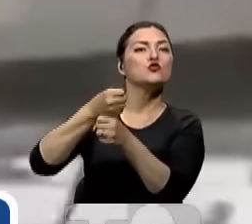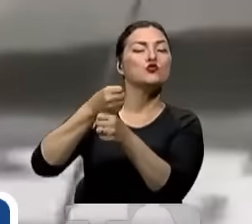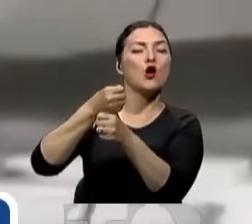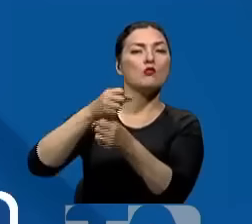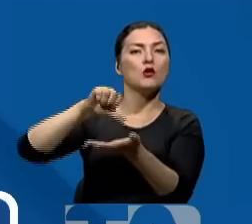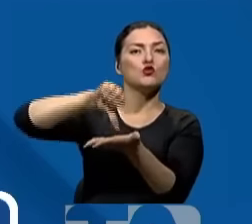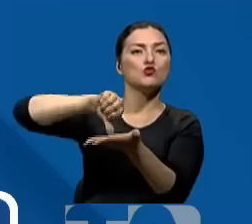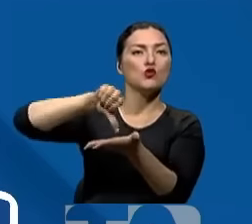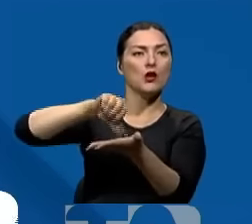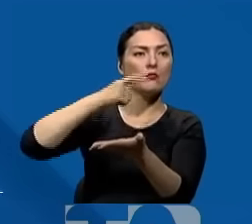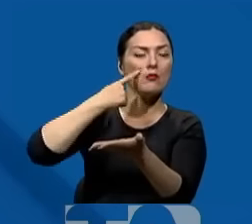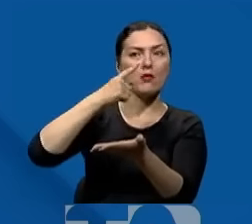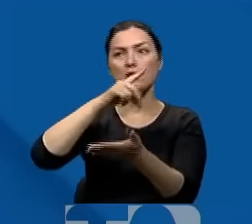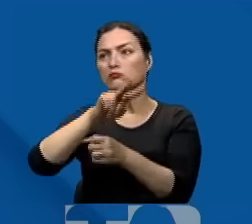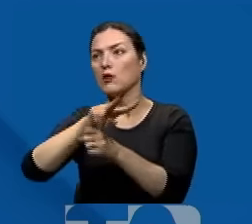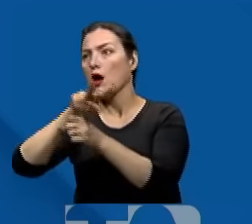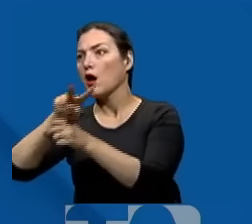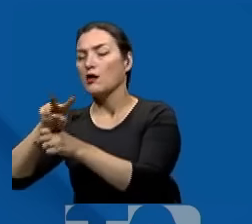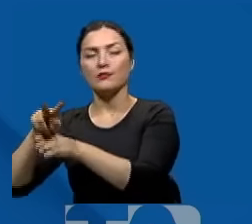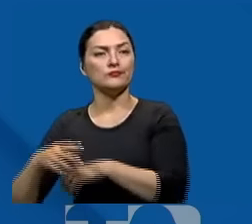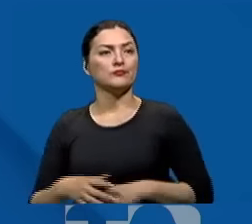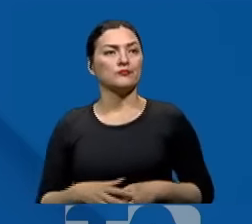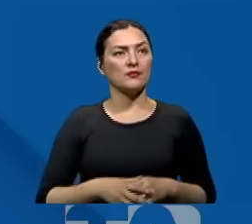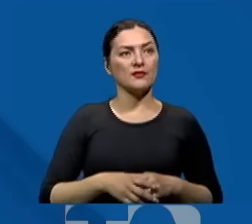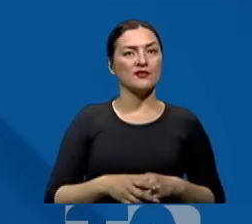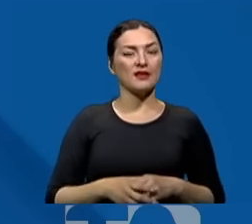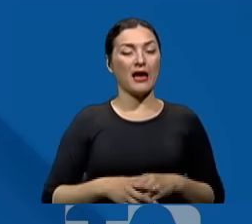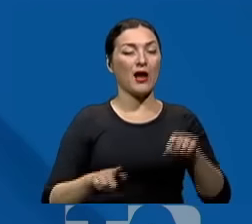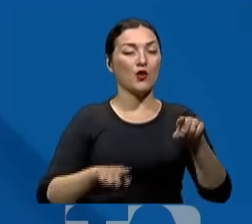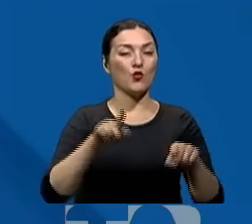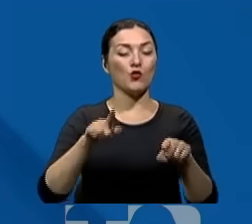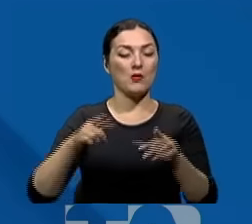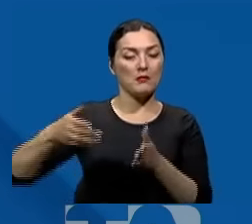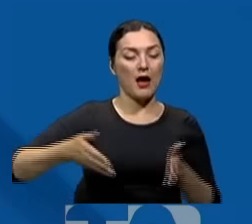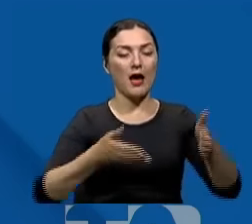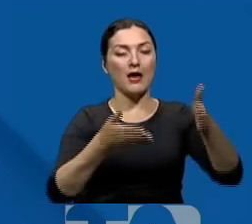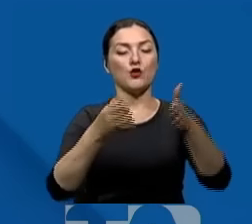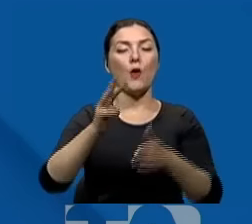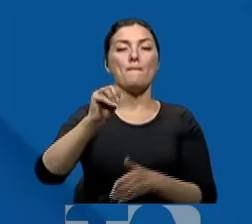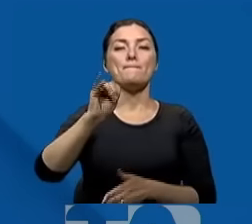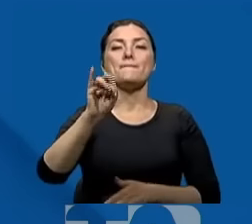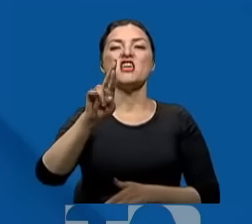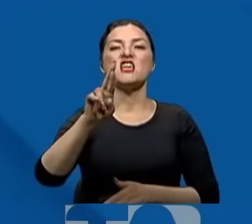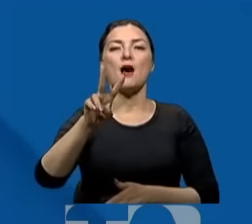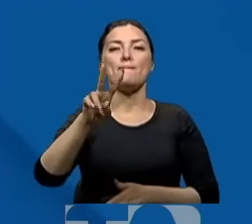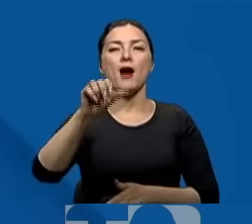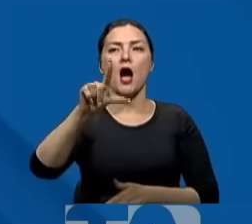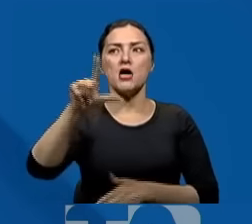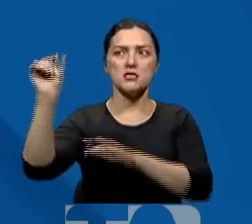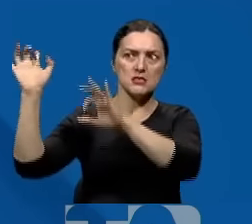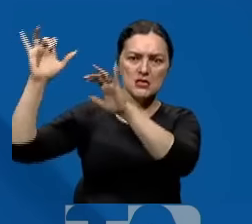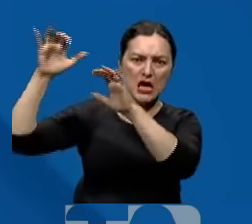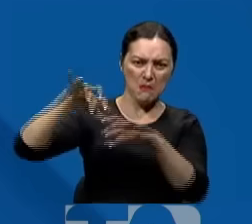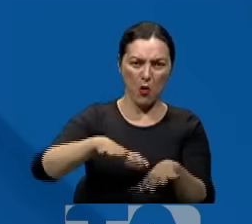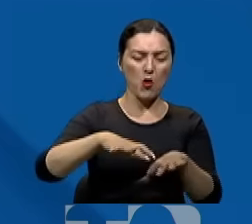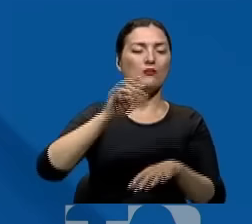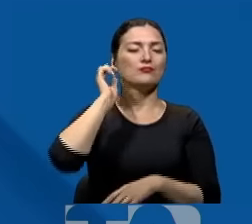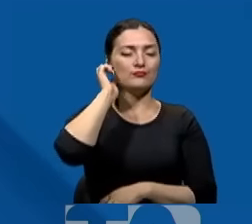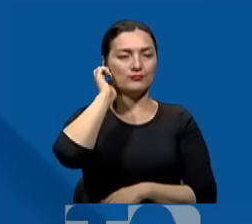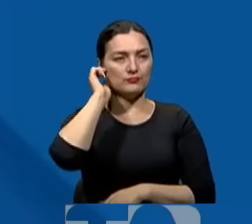ciudad también, y también me parece que hubo algunos deslizamientos de tierra en la bajada Miravalle, así que bueno, eso es lo que ha